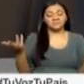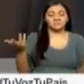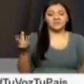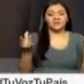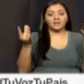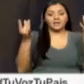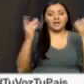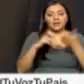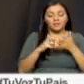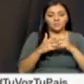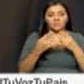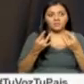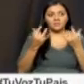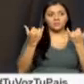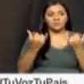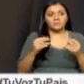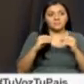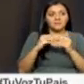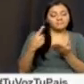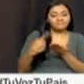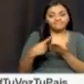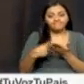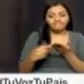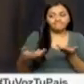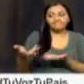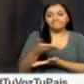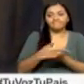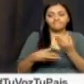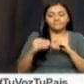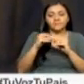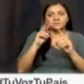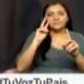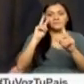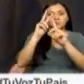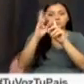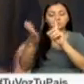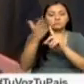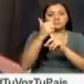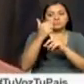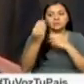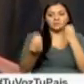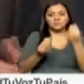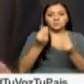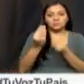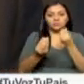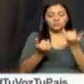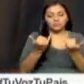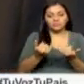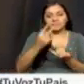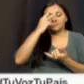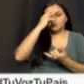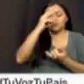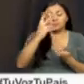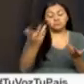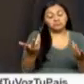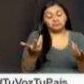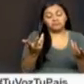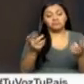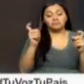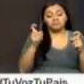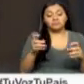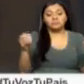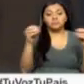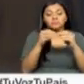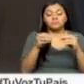nación, estamos analizando los retos que el mundo nos pone enfrente y que nos obligan